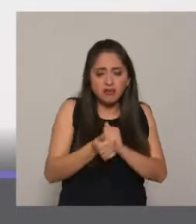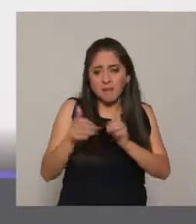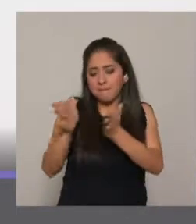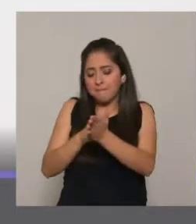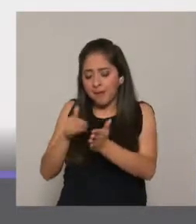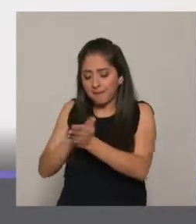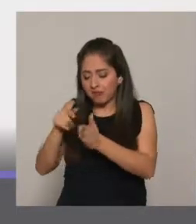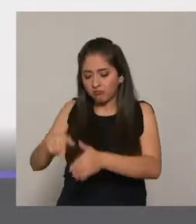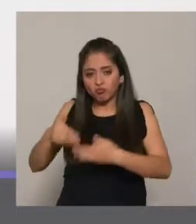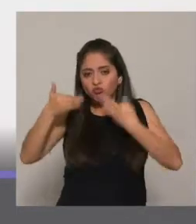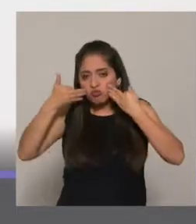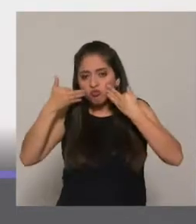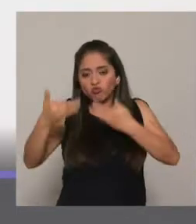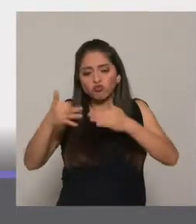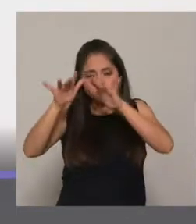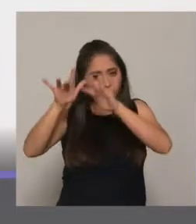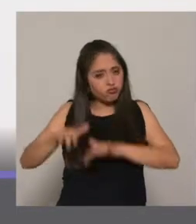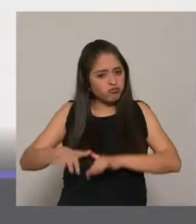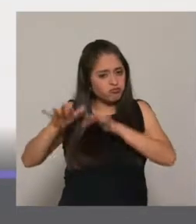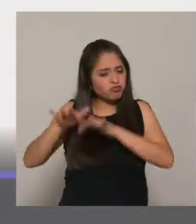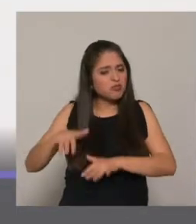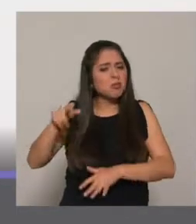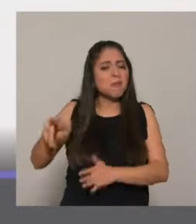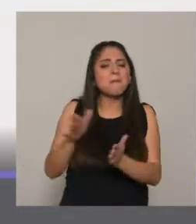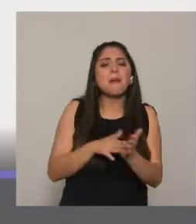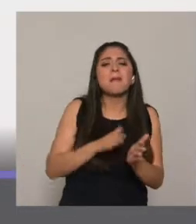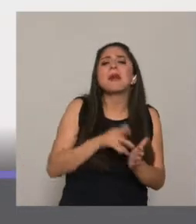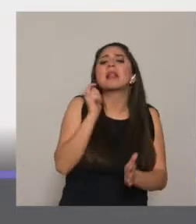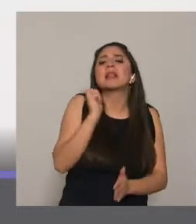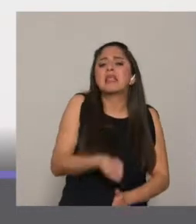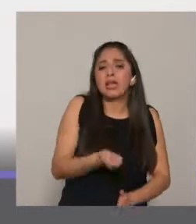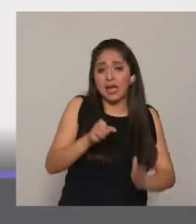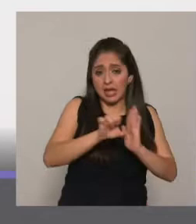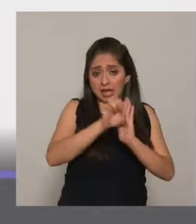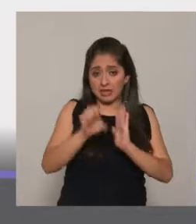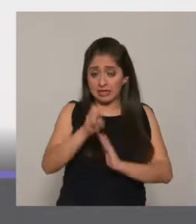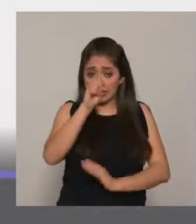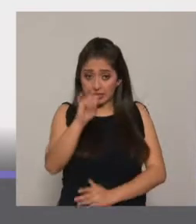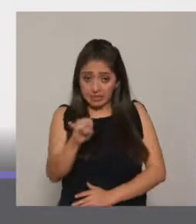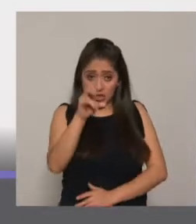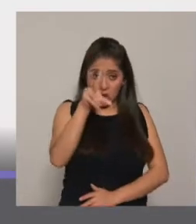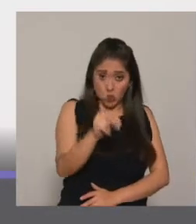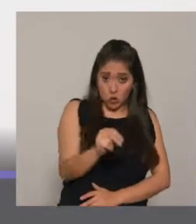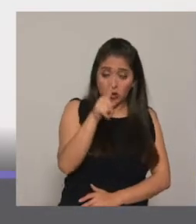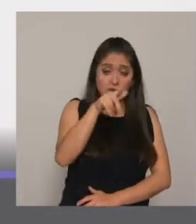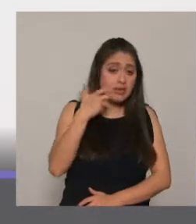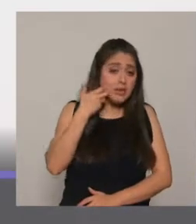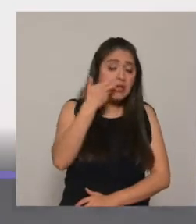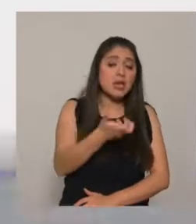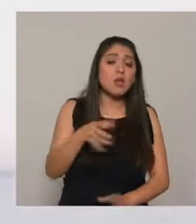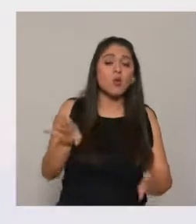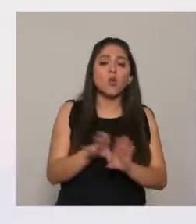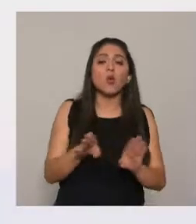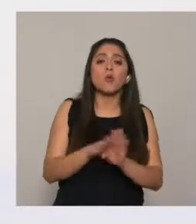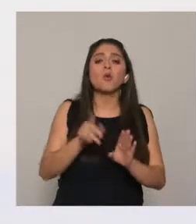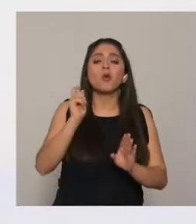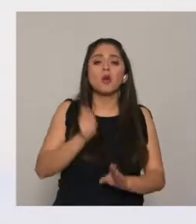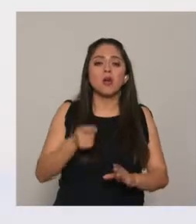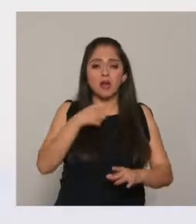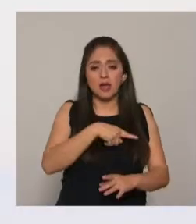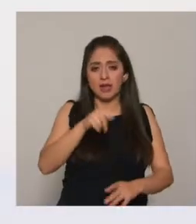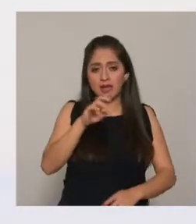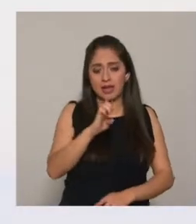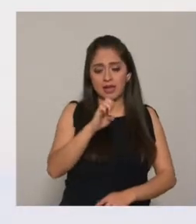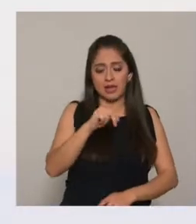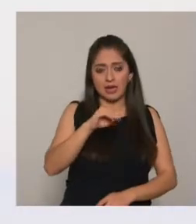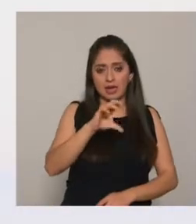documento. ¿Qué se puede manifestar en ese documento? Si quiere o no someterse al encarnizamiento terapéutico o